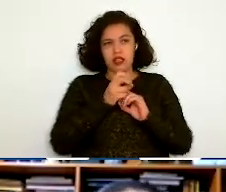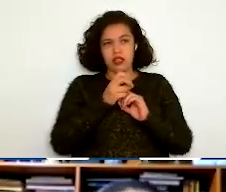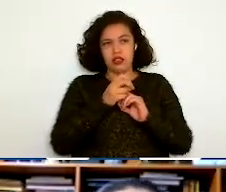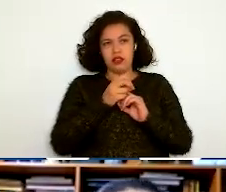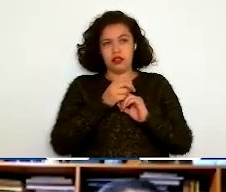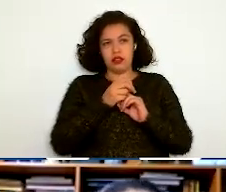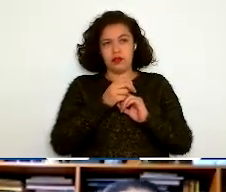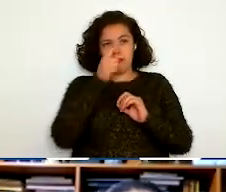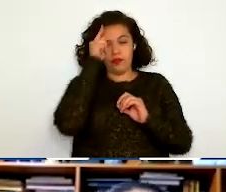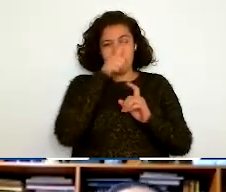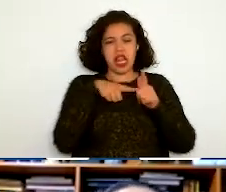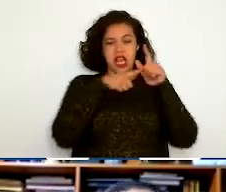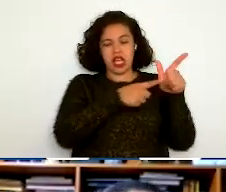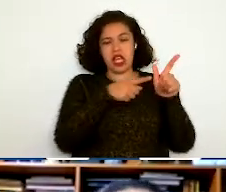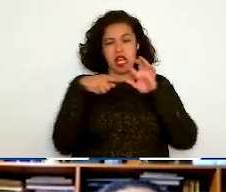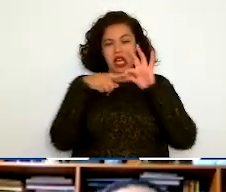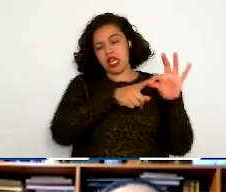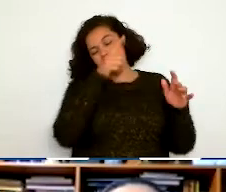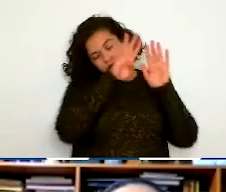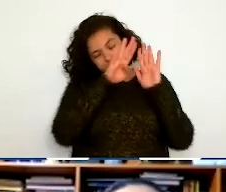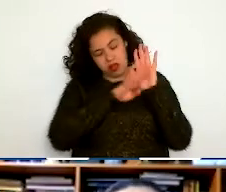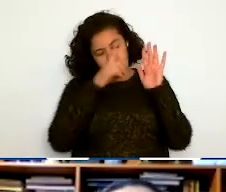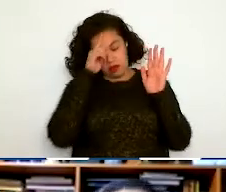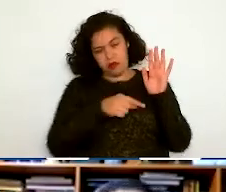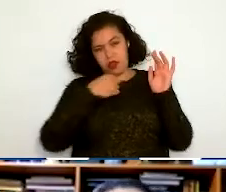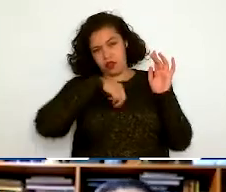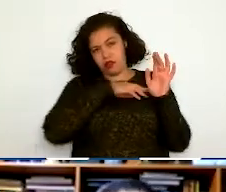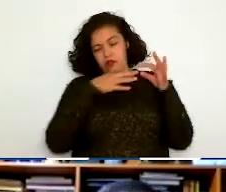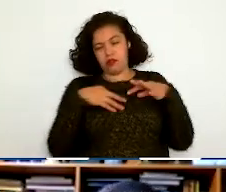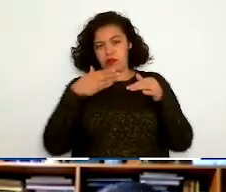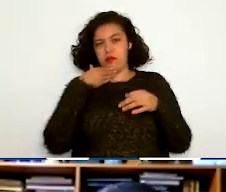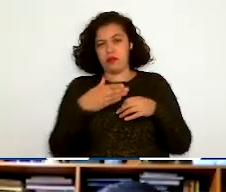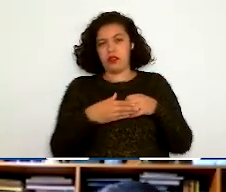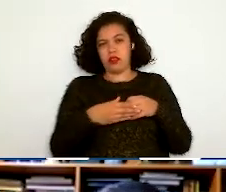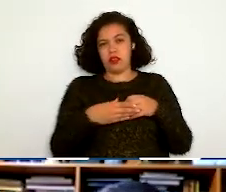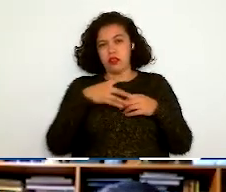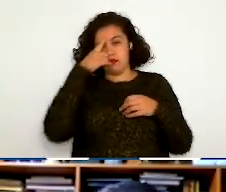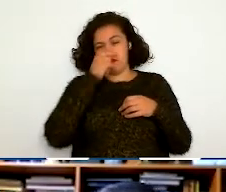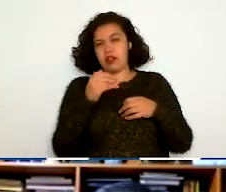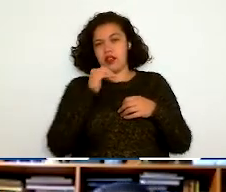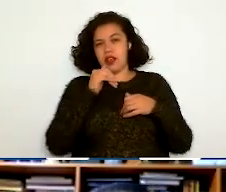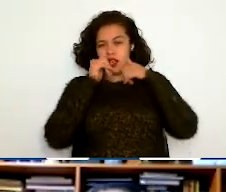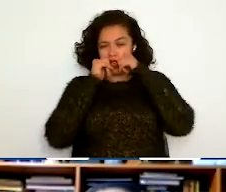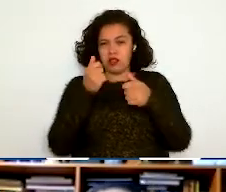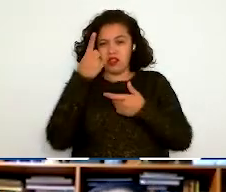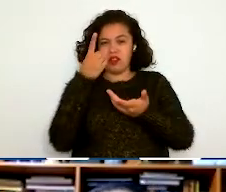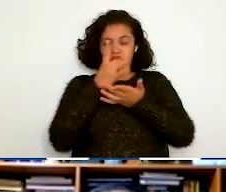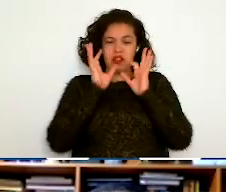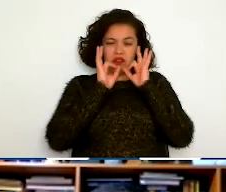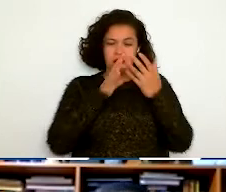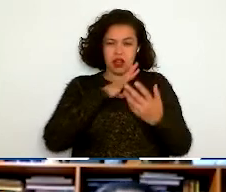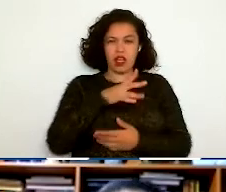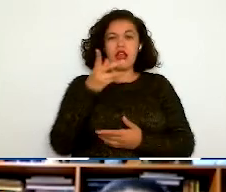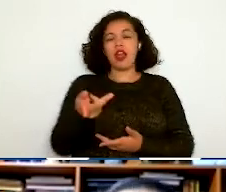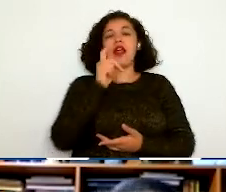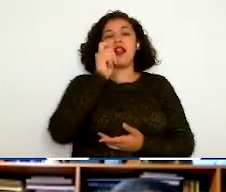vías metodológicas que tenemos para generar una buena calidad de atención. ¿Qué implica